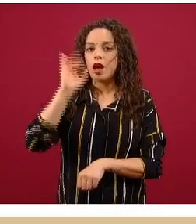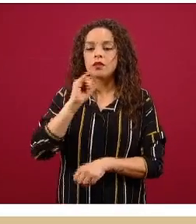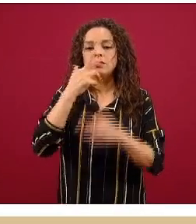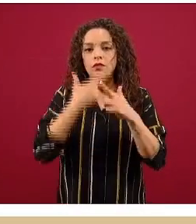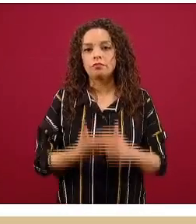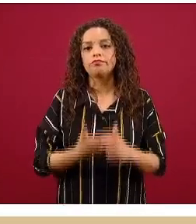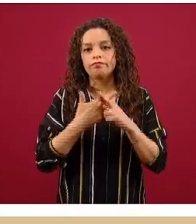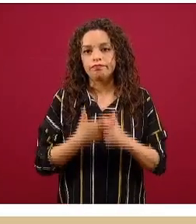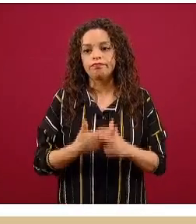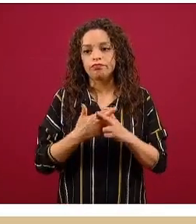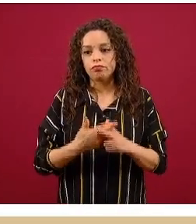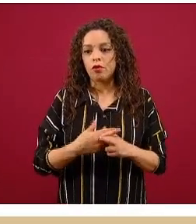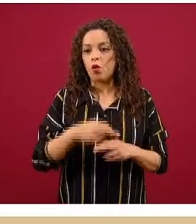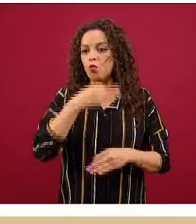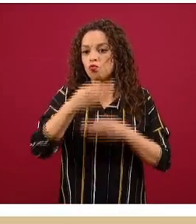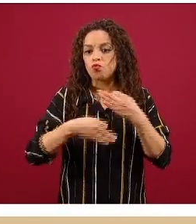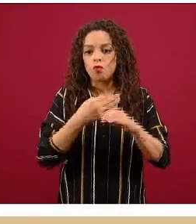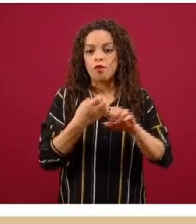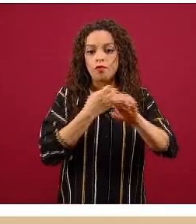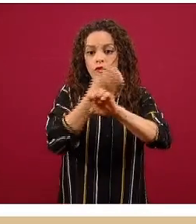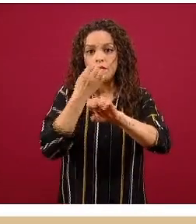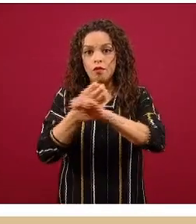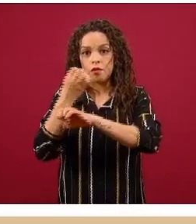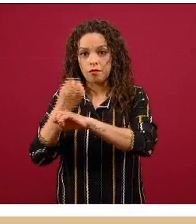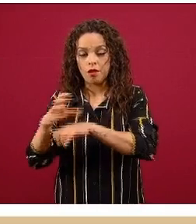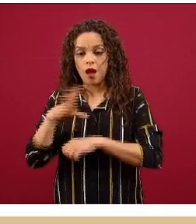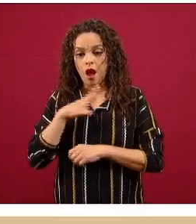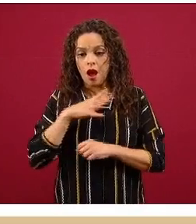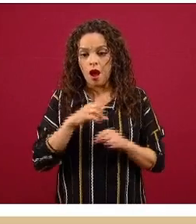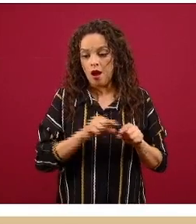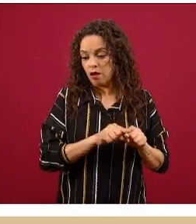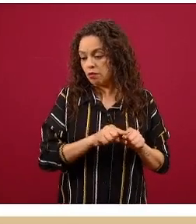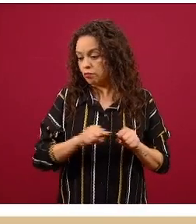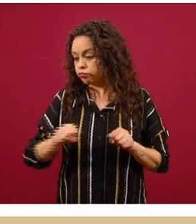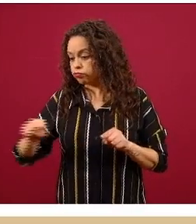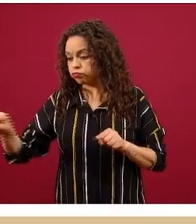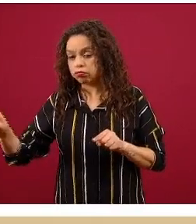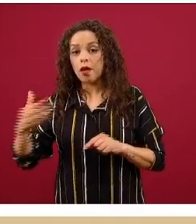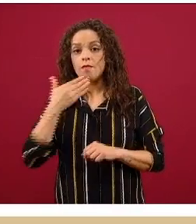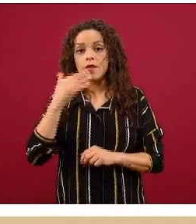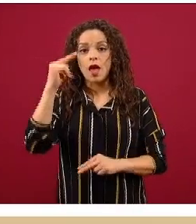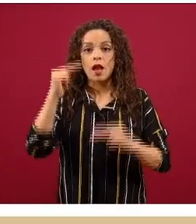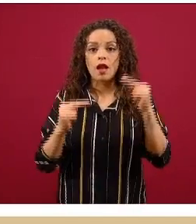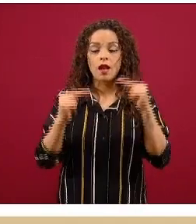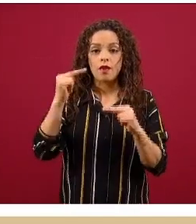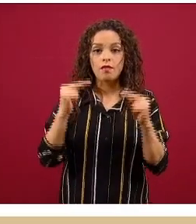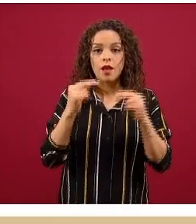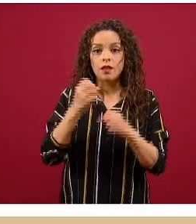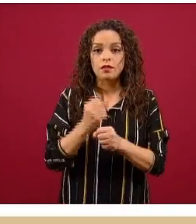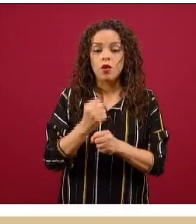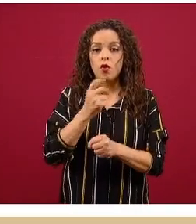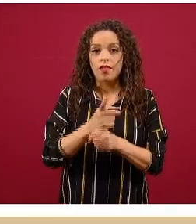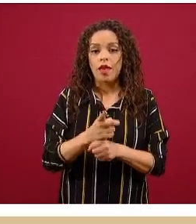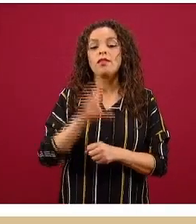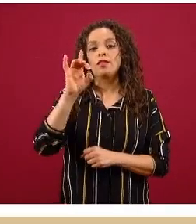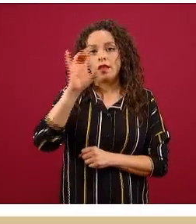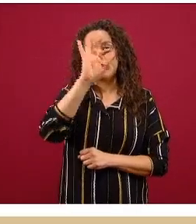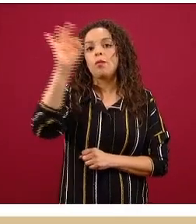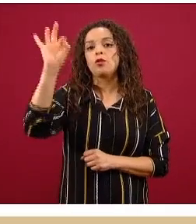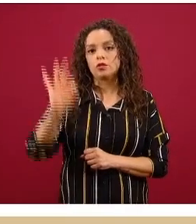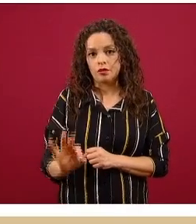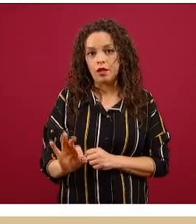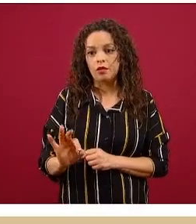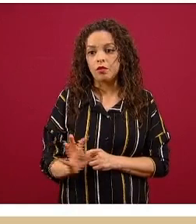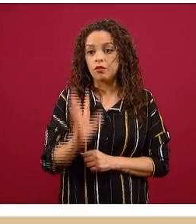las entidades federativas aquí sí están por encima de este nivel de seguridad del 30%.